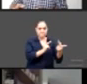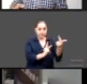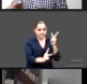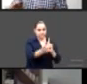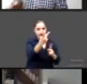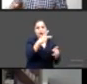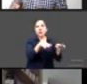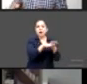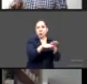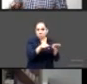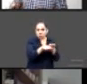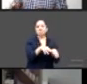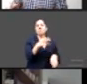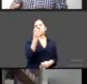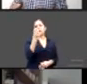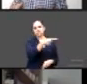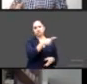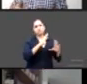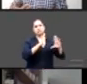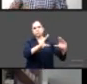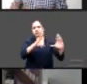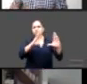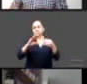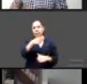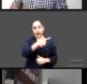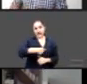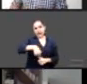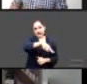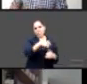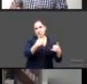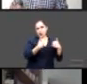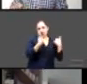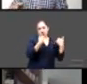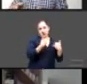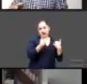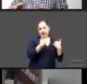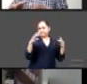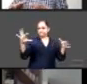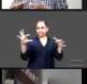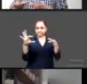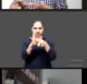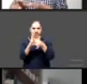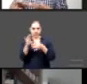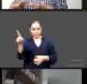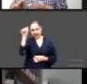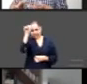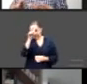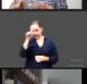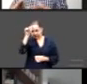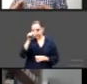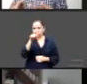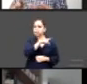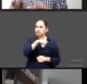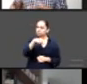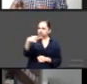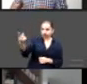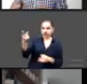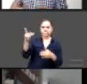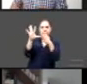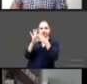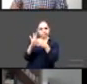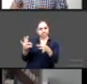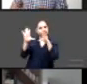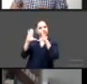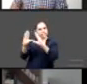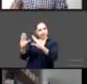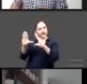por ejemplo, en las comunidades los jóvenes fueron los que estuvieron apoyando a los sacerdotes por esta nueva manera, este nuevo pensamiento